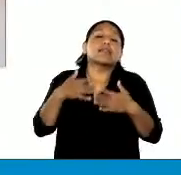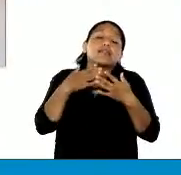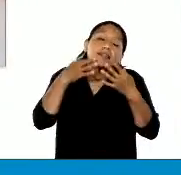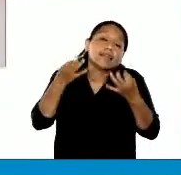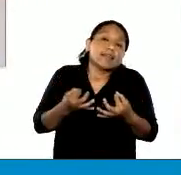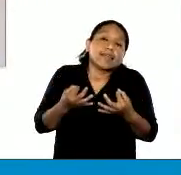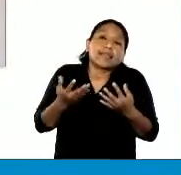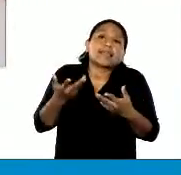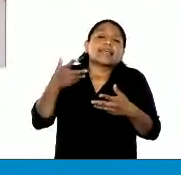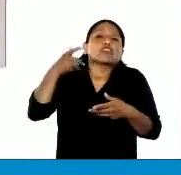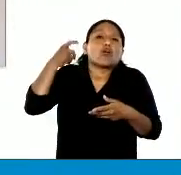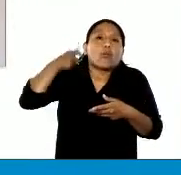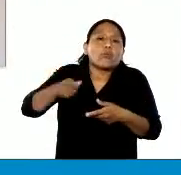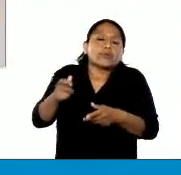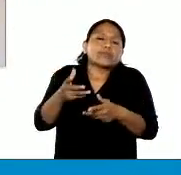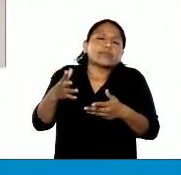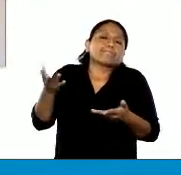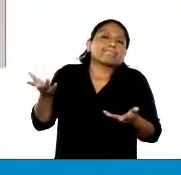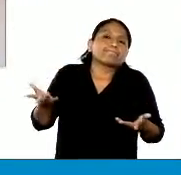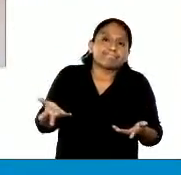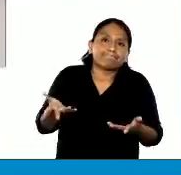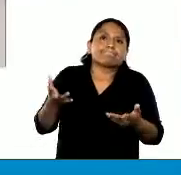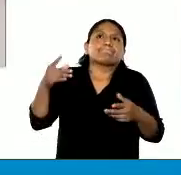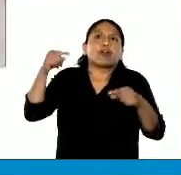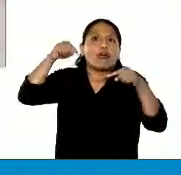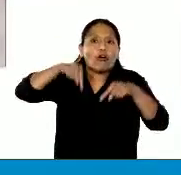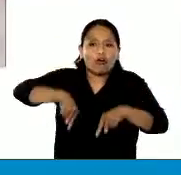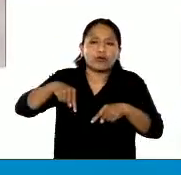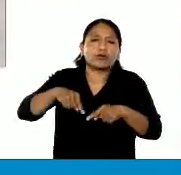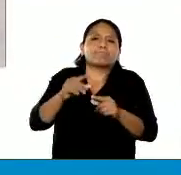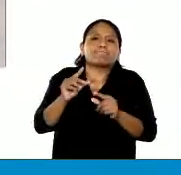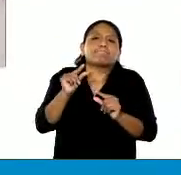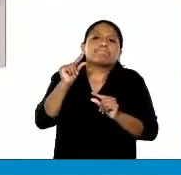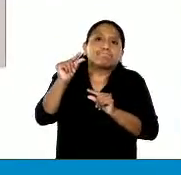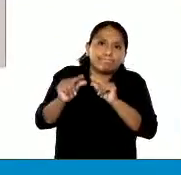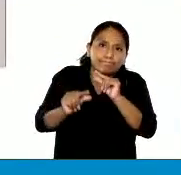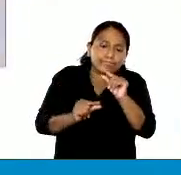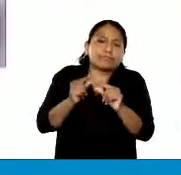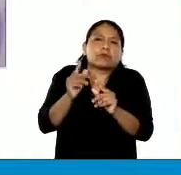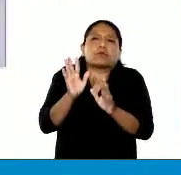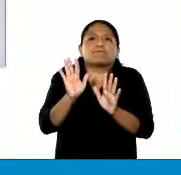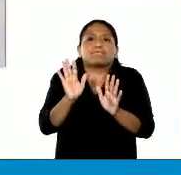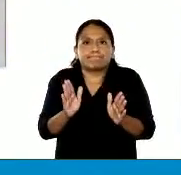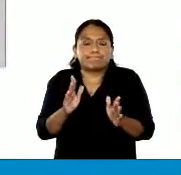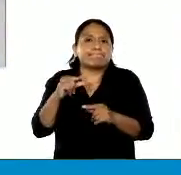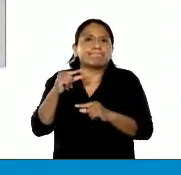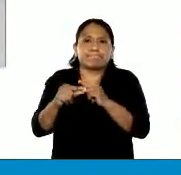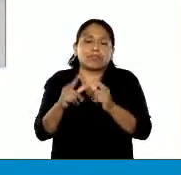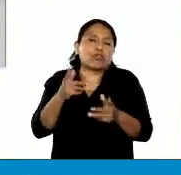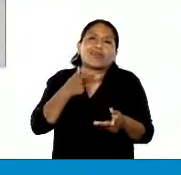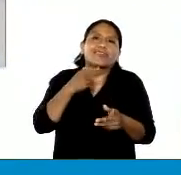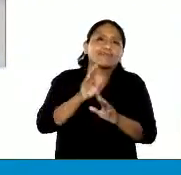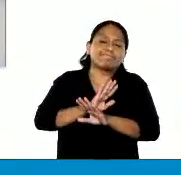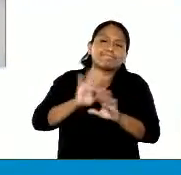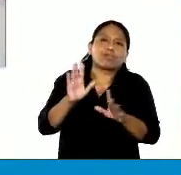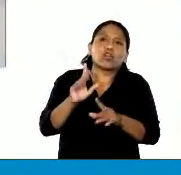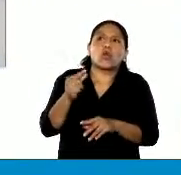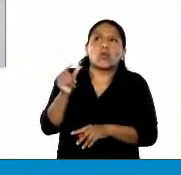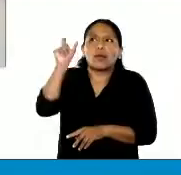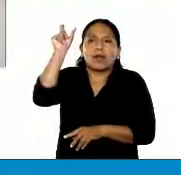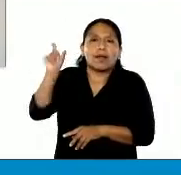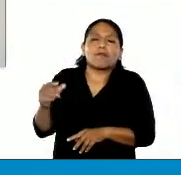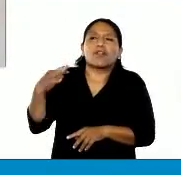decir que estos juicios siguen siendo todavía hoy a cuentagotas, muy fragmentados. No hay prácticamente ningún civil que haya